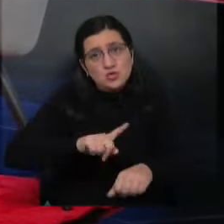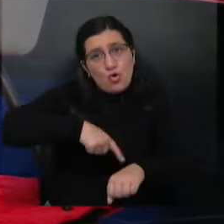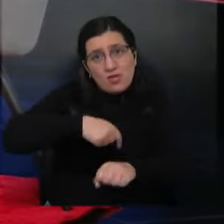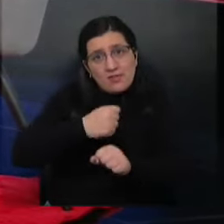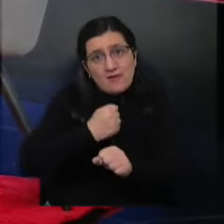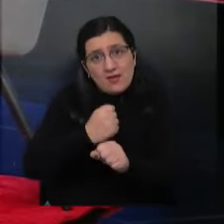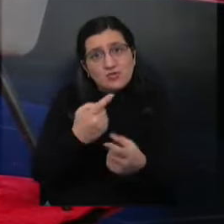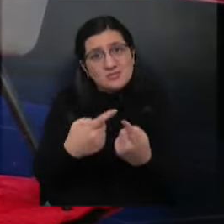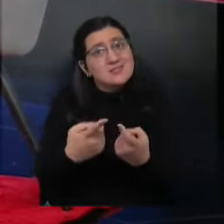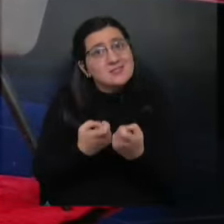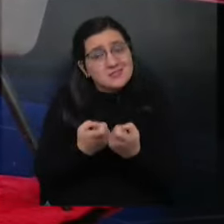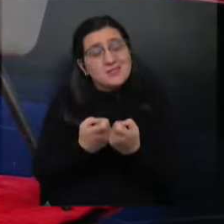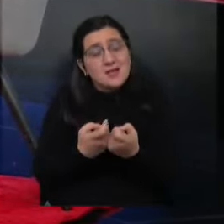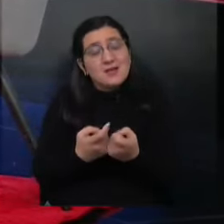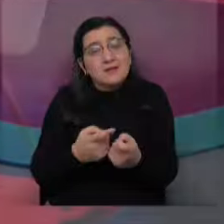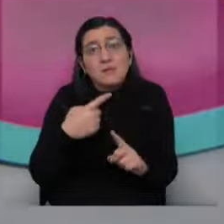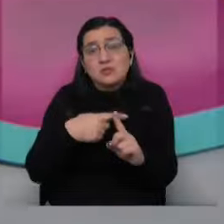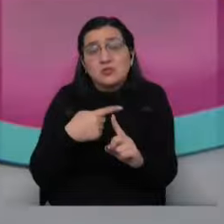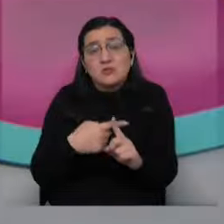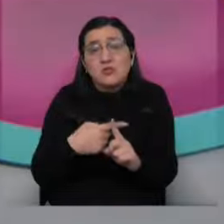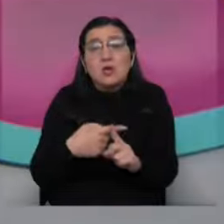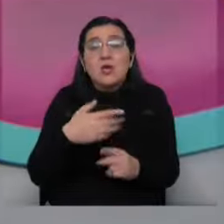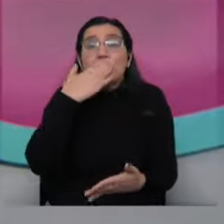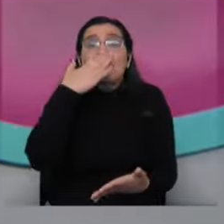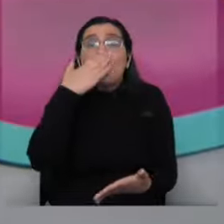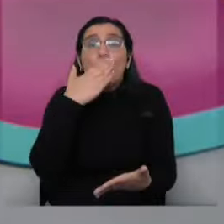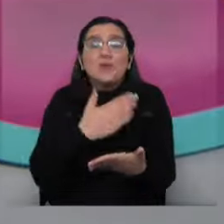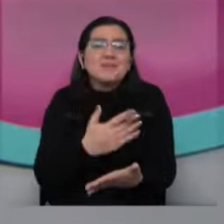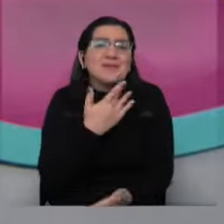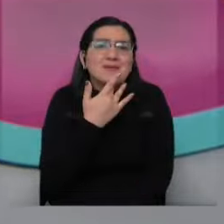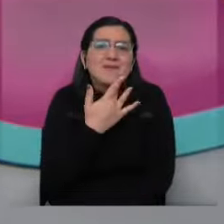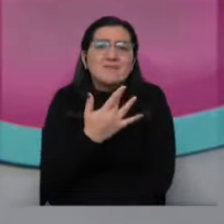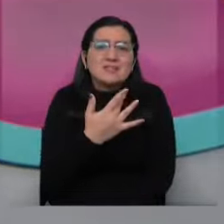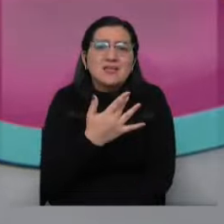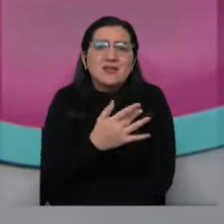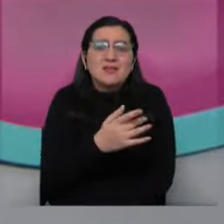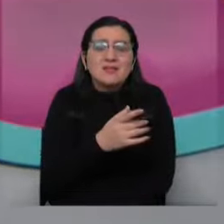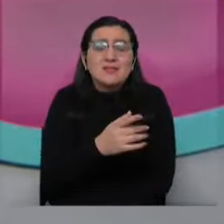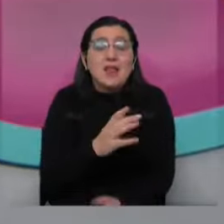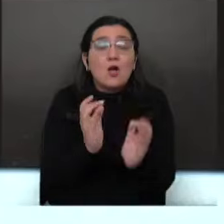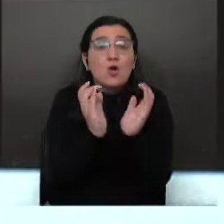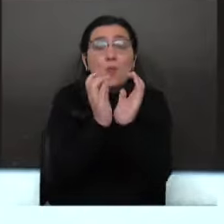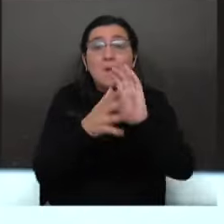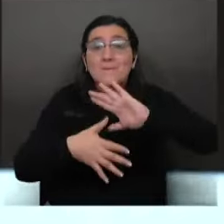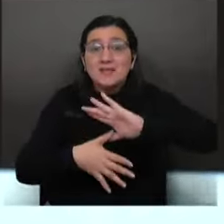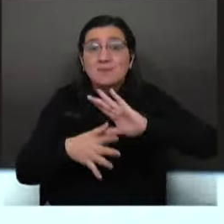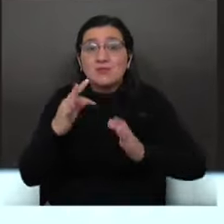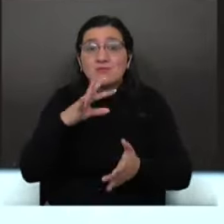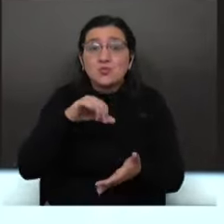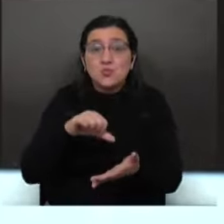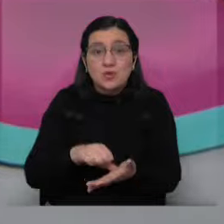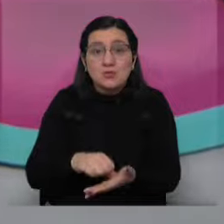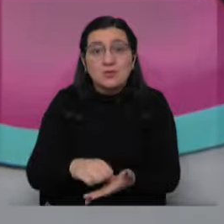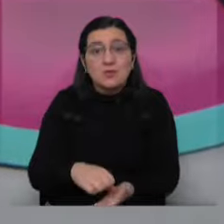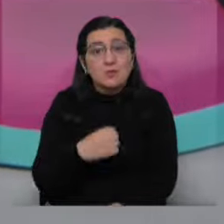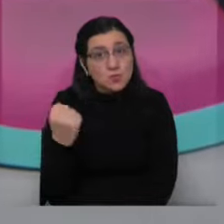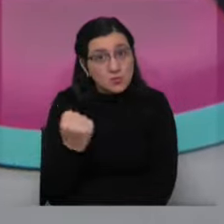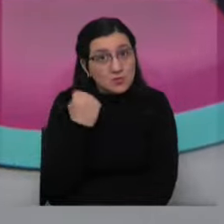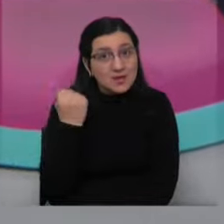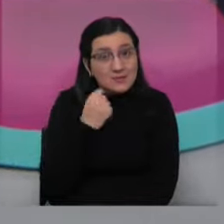a empezar hablándote de trabajo y de lo último de esta maravilla que fue la transmisión de la Copa América por TV ciudad una apuesta muy grande del